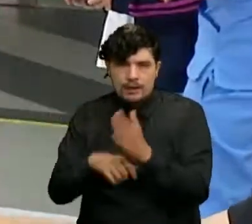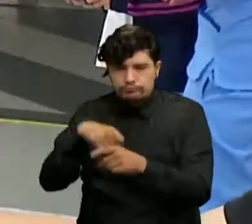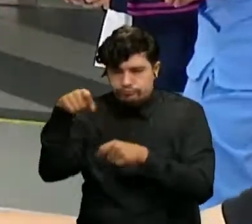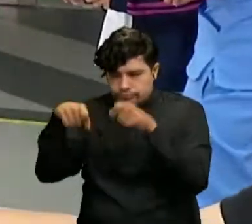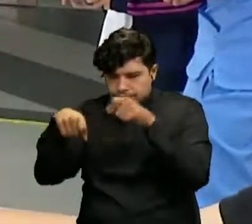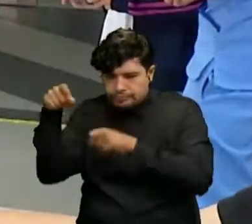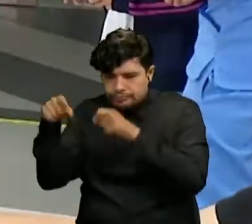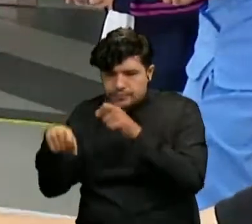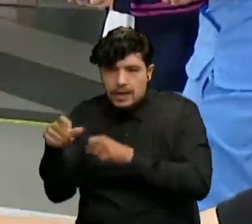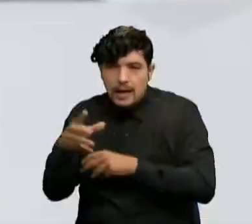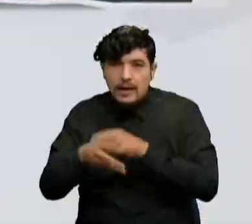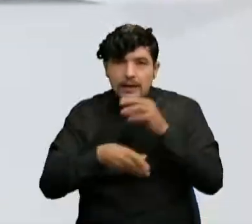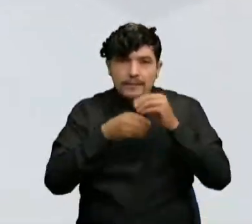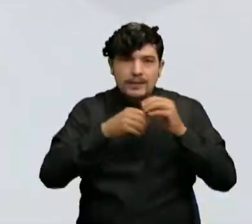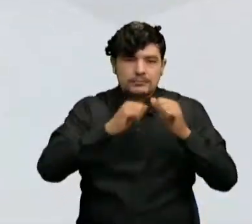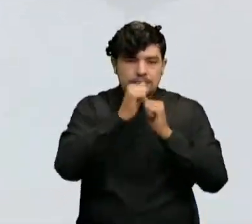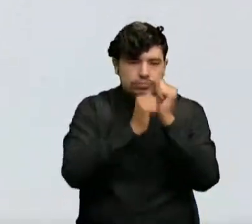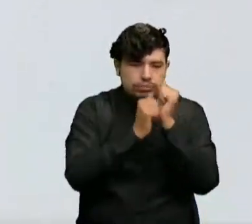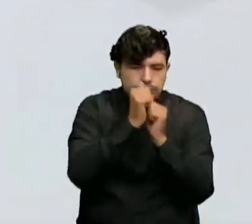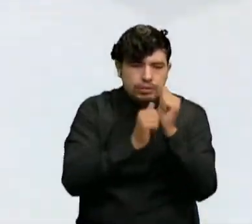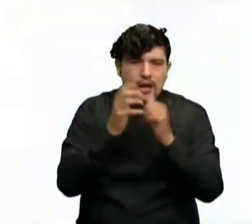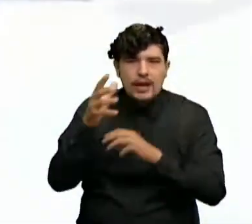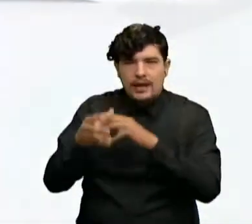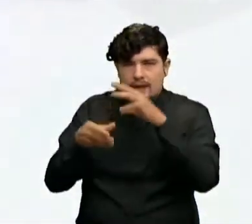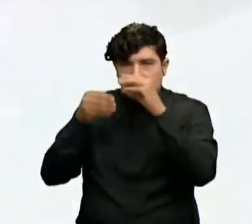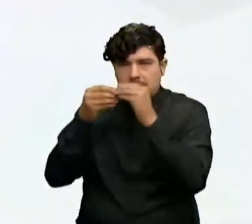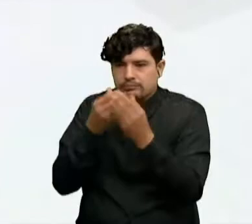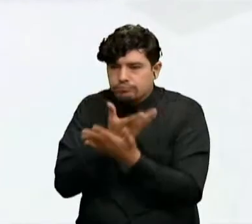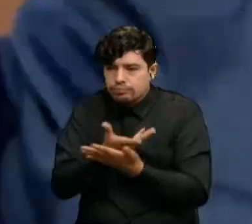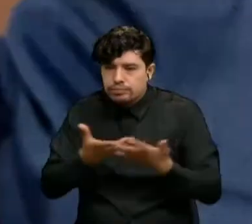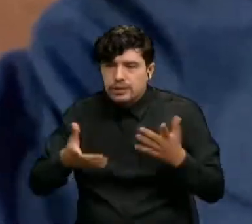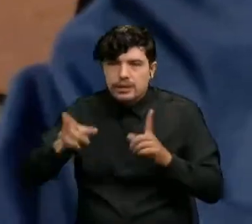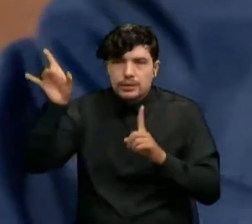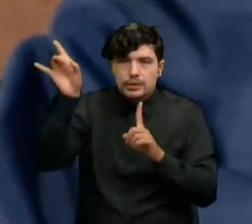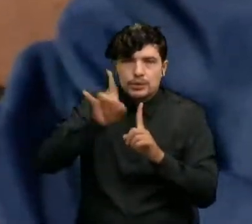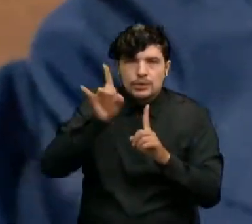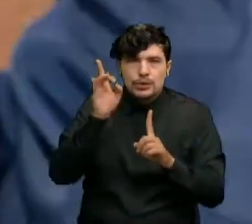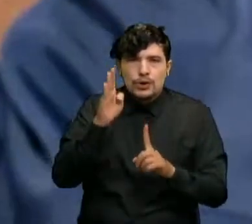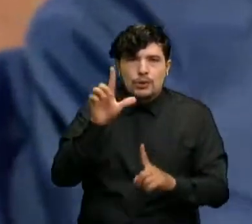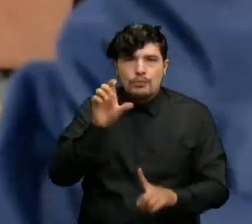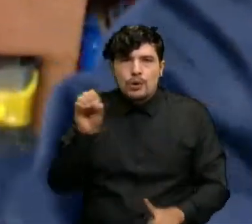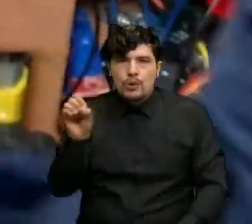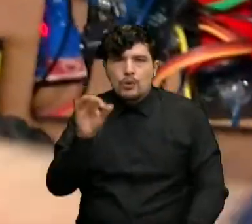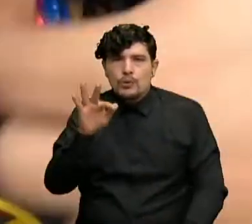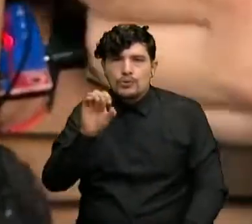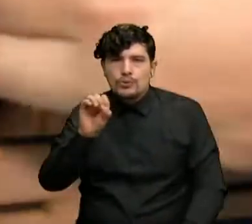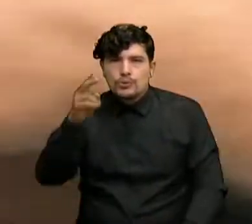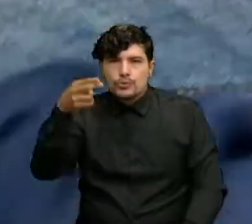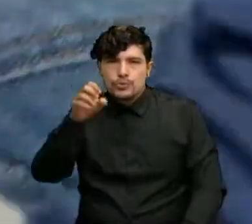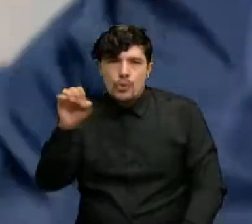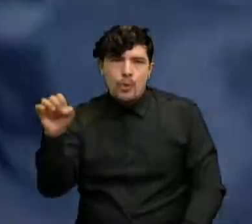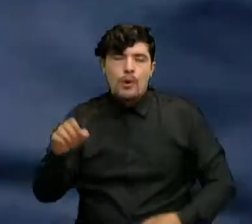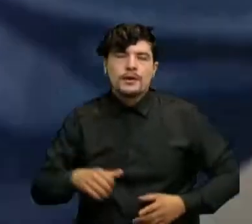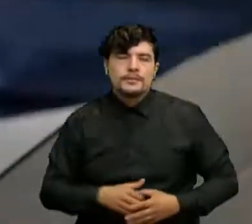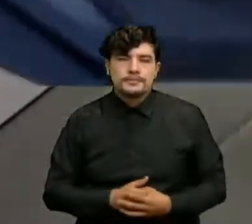y módulos Bluetooth. Con este proyecto se pretende disminuir el impacto ambiental que trajo consigo la